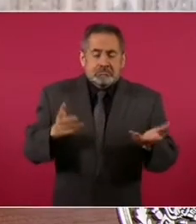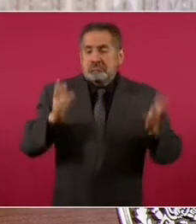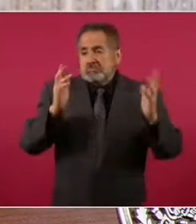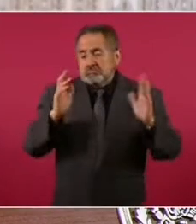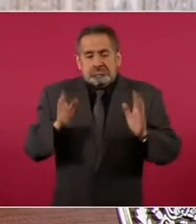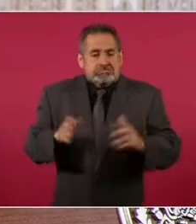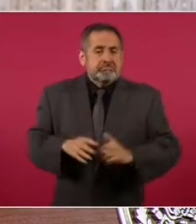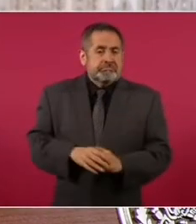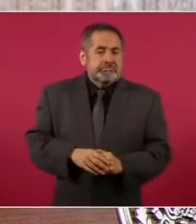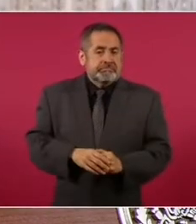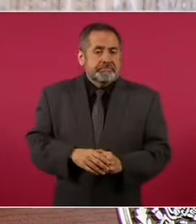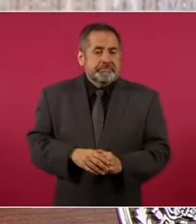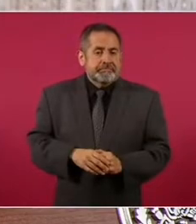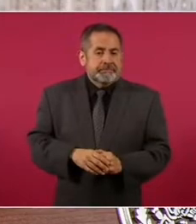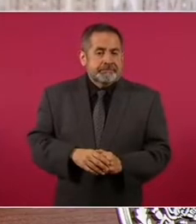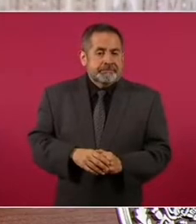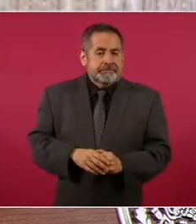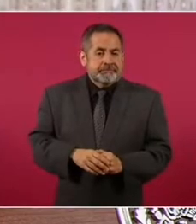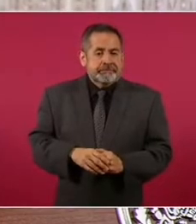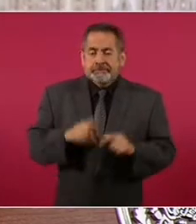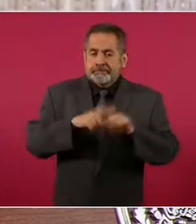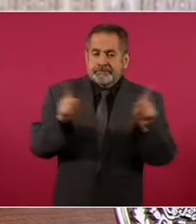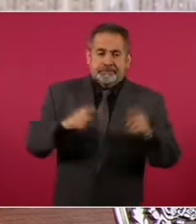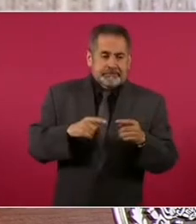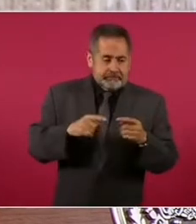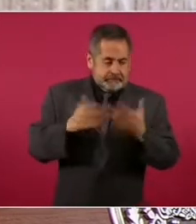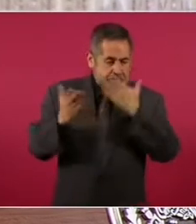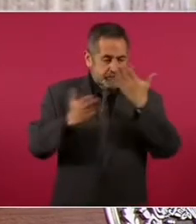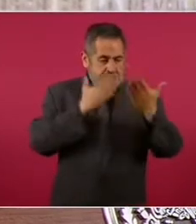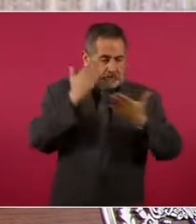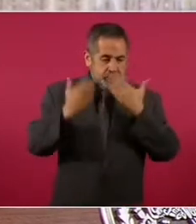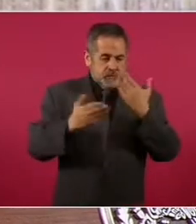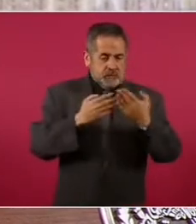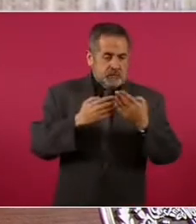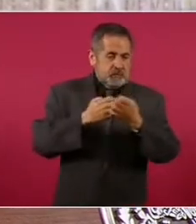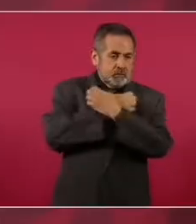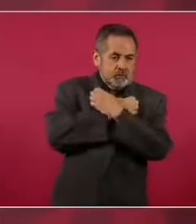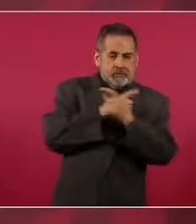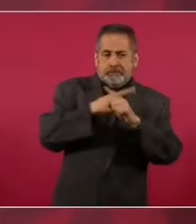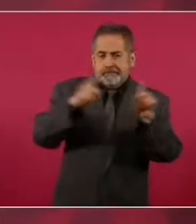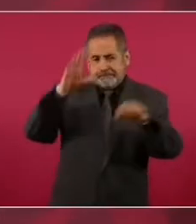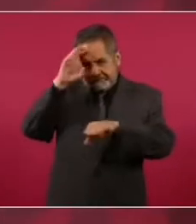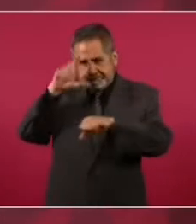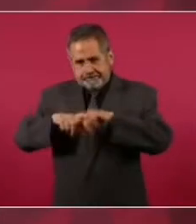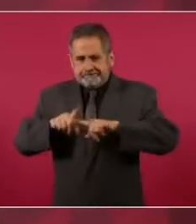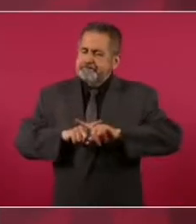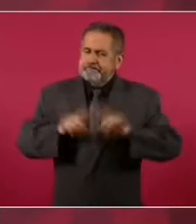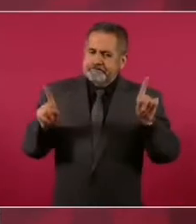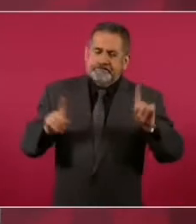Y puede ser, ¿eh? Porque una cosa es la educación y otra cosa es la cultura.